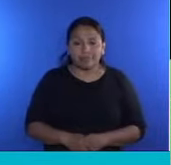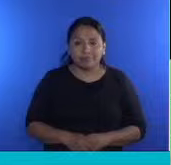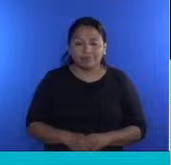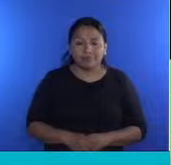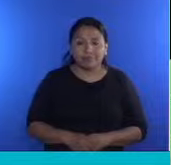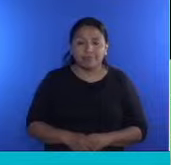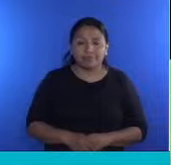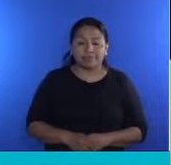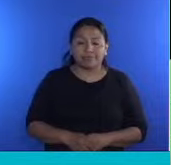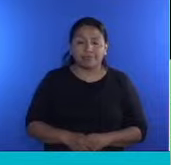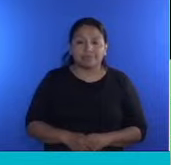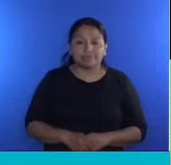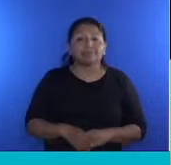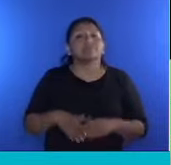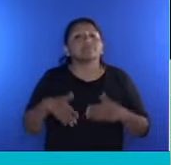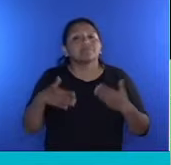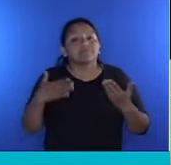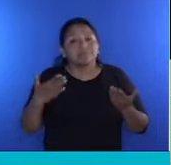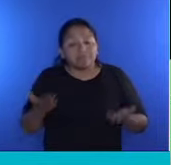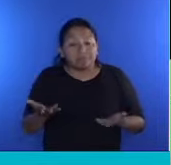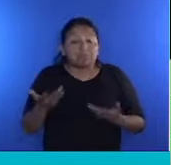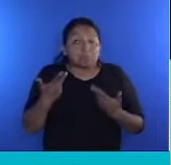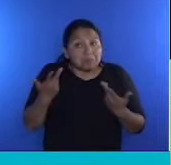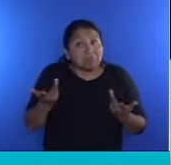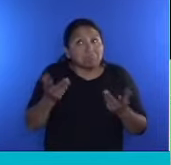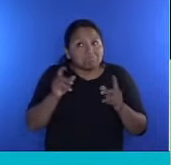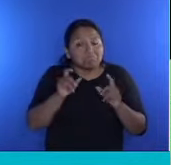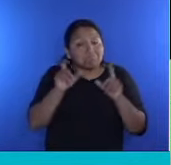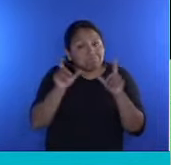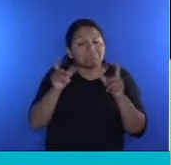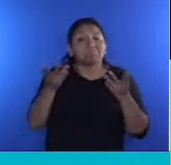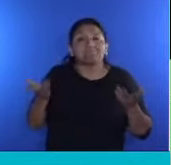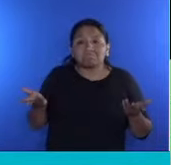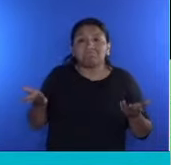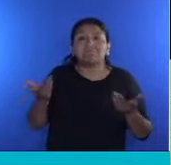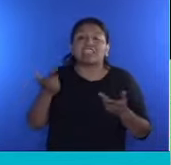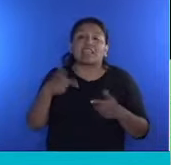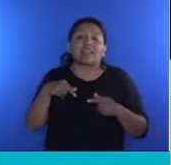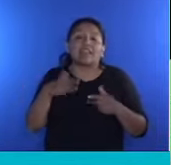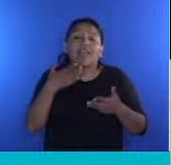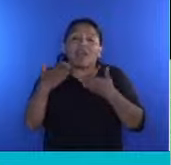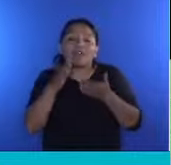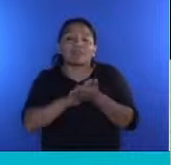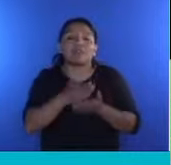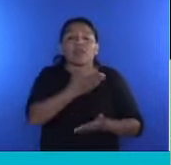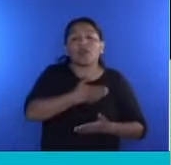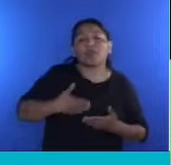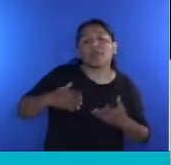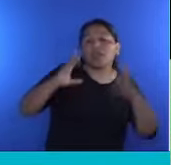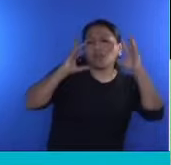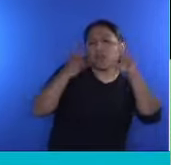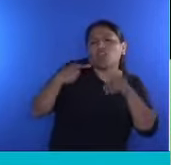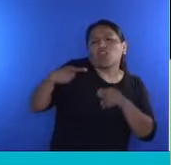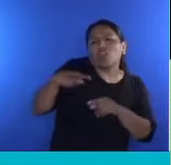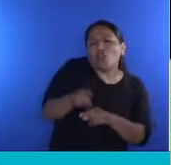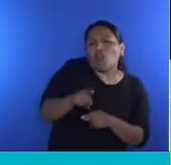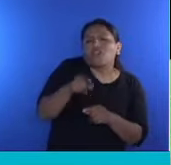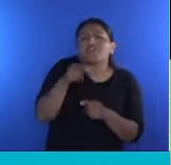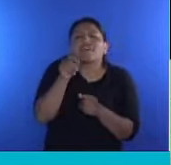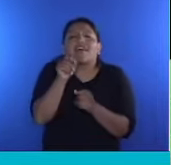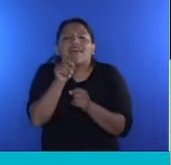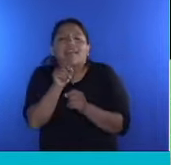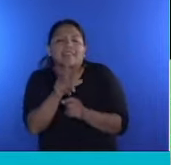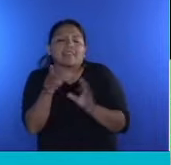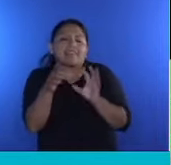Por eso me impresiona cuando hablan de que el gobierno de Milei va en contra de la